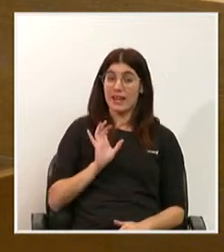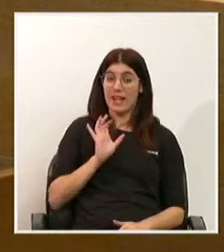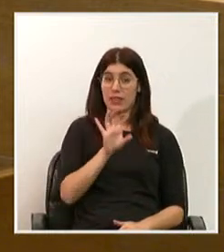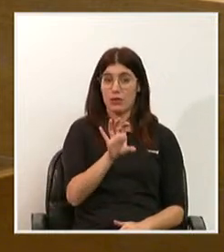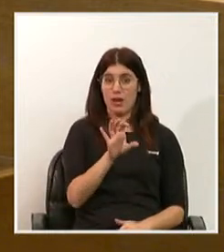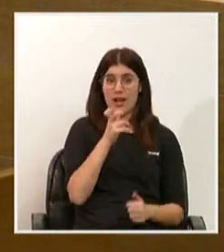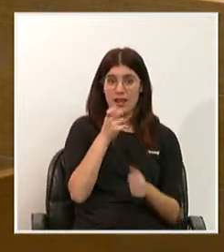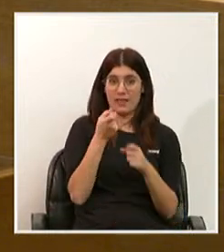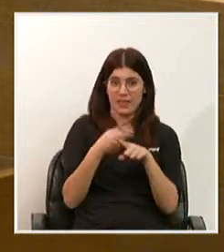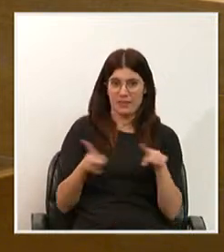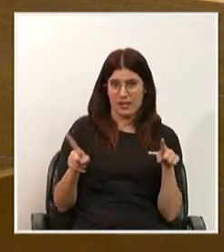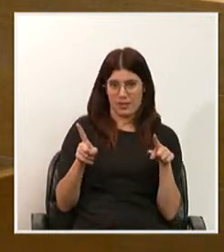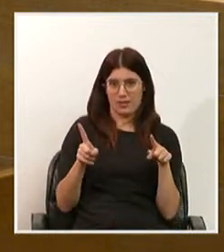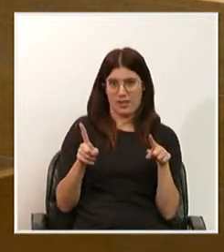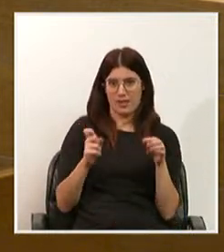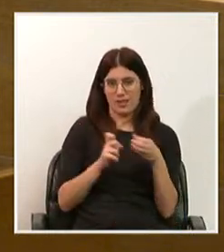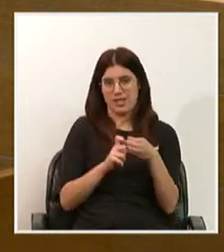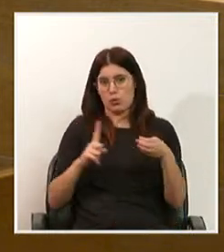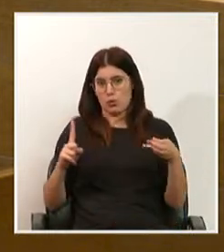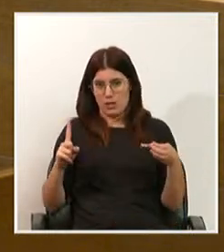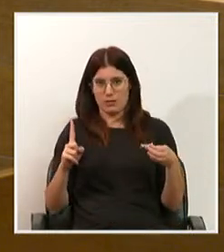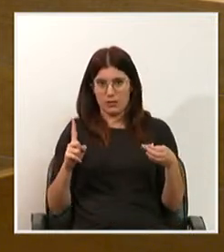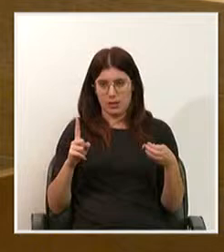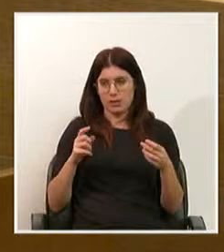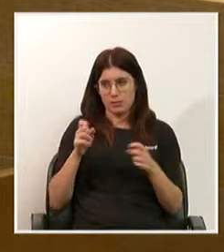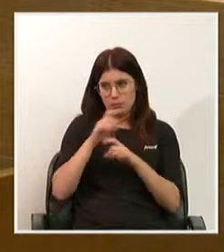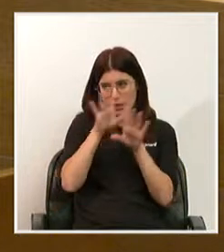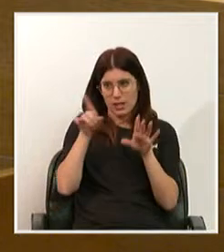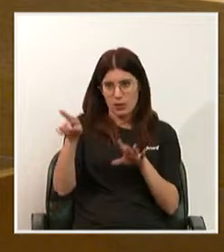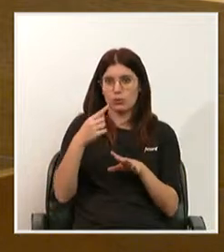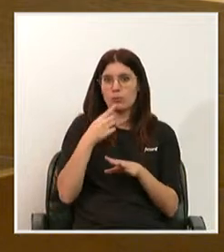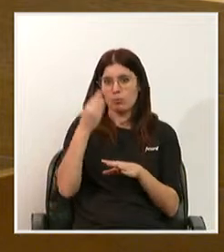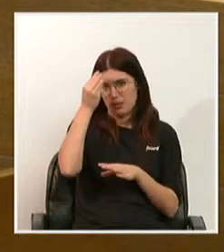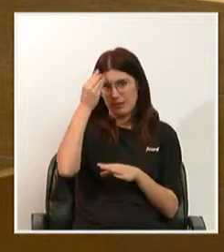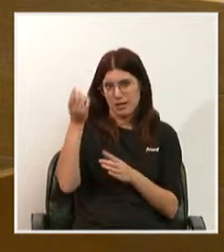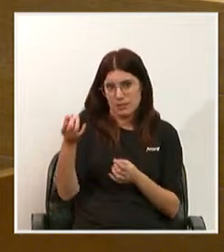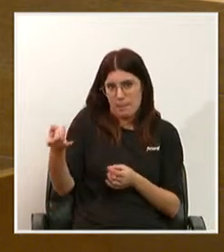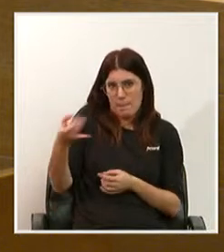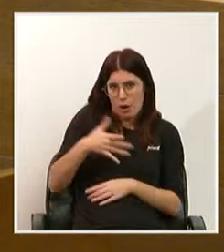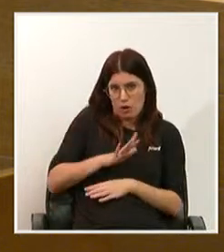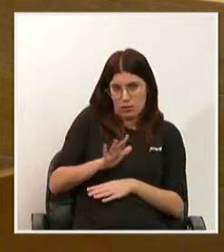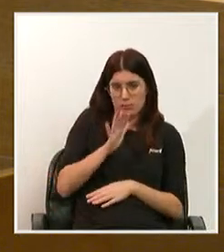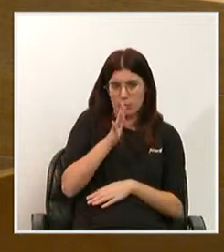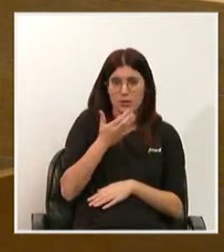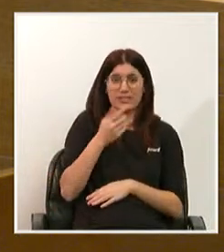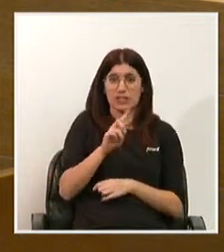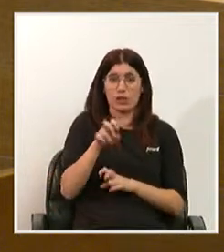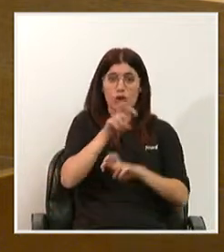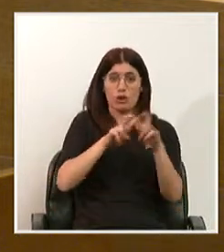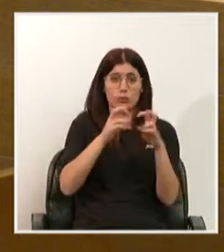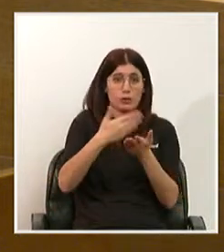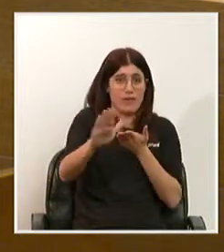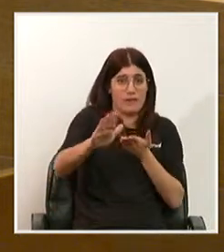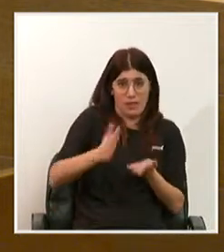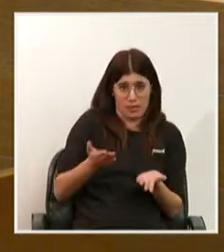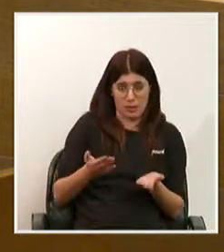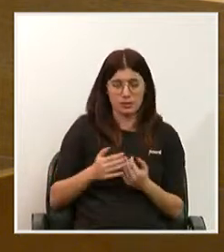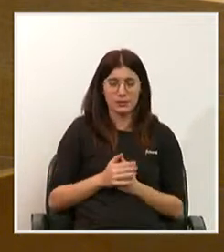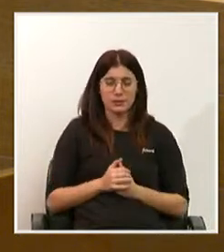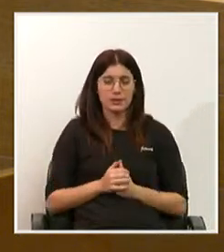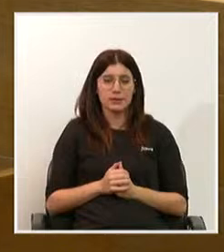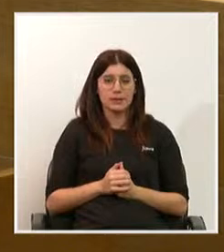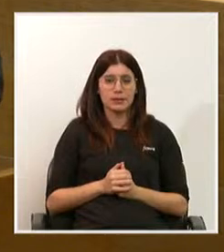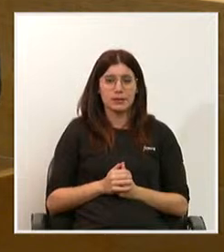diferente y excluyente que evidentemente ustedes creen que es mejor porque si no lo creyeran no buscarían diferenciarse Es lógico